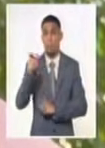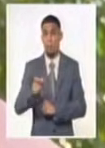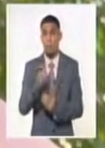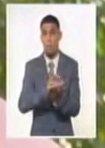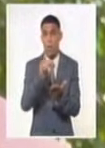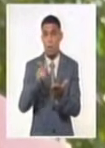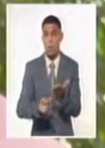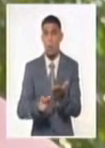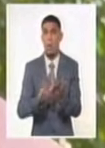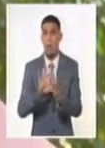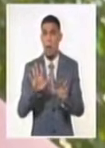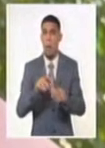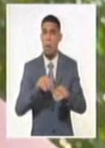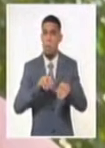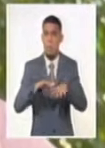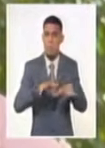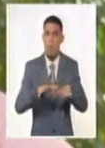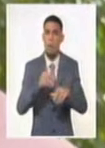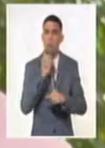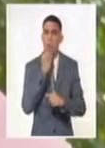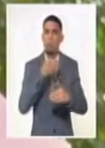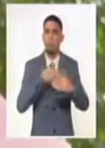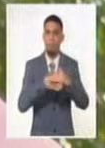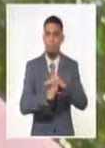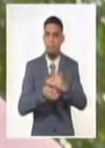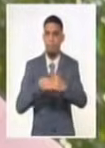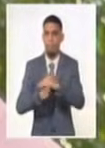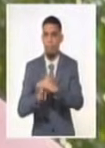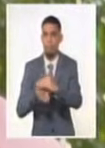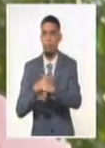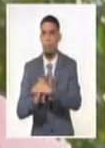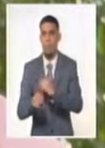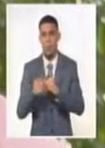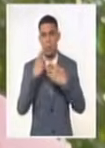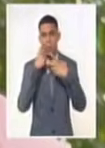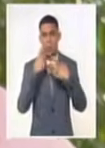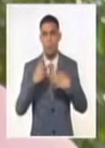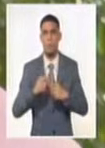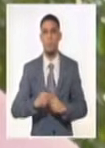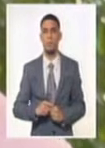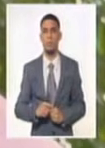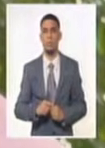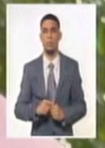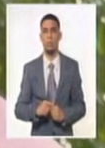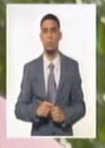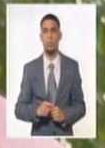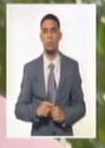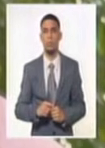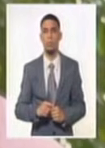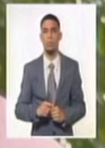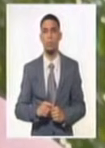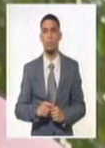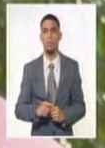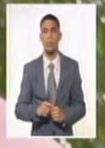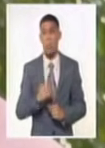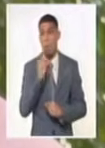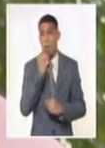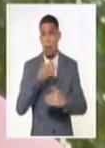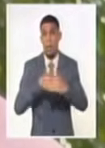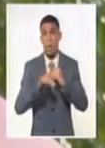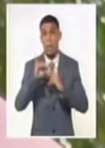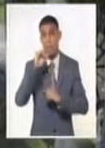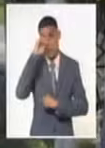estos ejercicios que en definitiva son los que prueban sus capacidades para poder entrar a ALISA, que es uno de los sueños más grandes que tienen